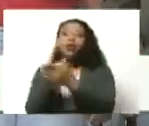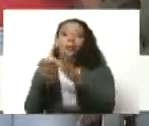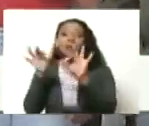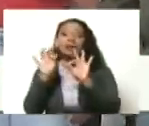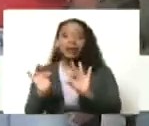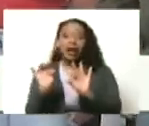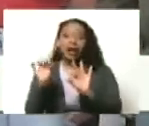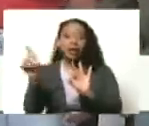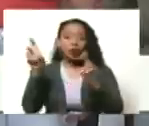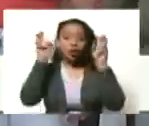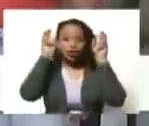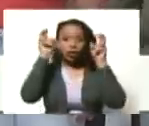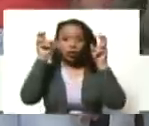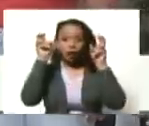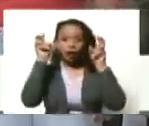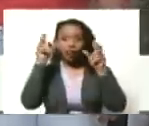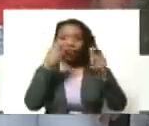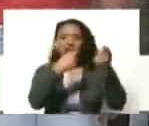en marketing,